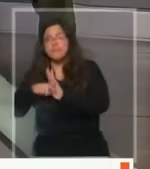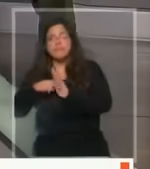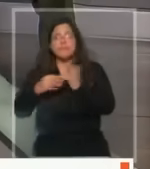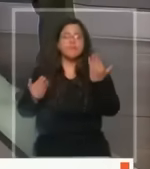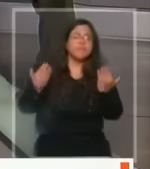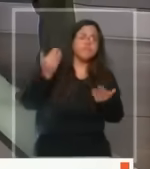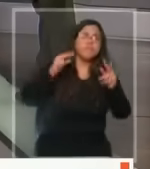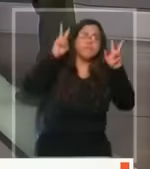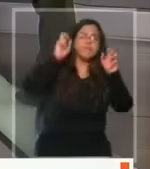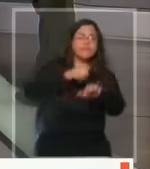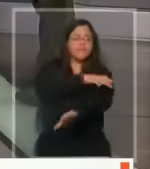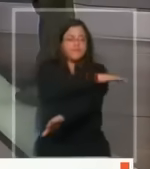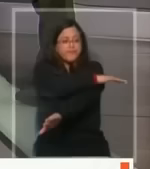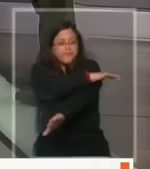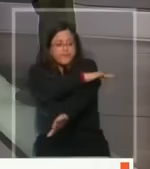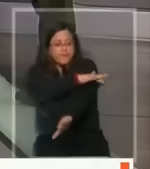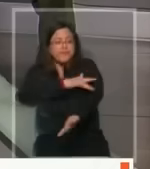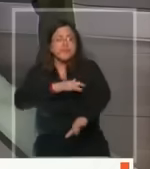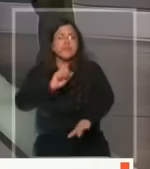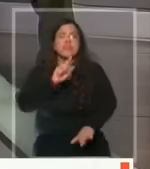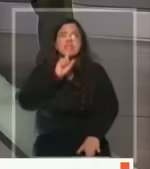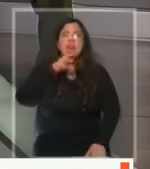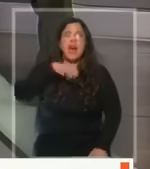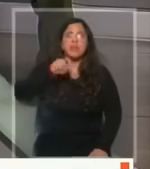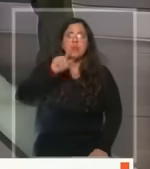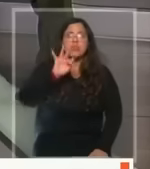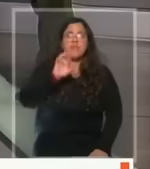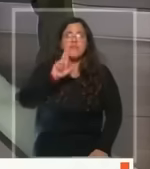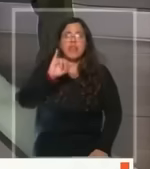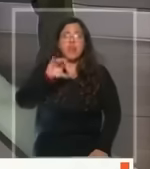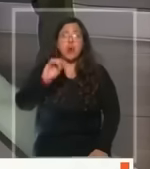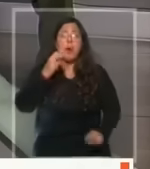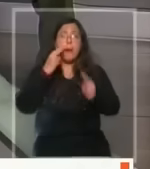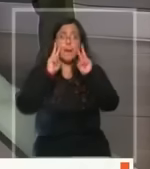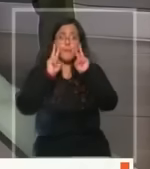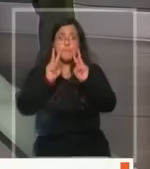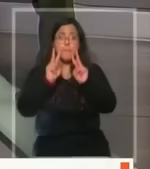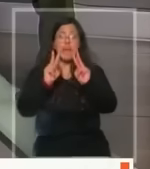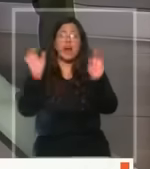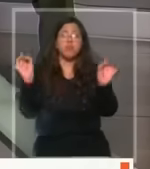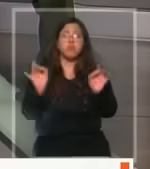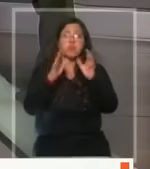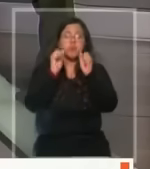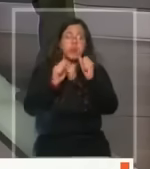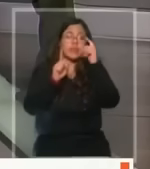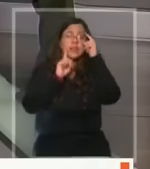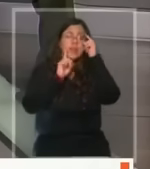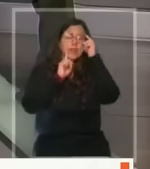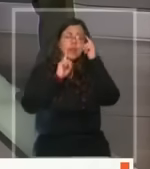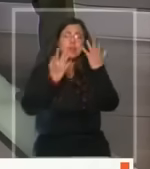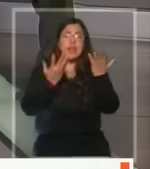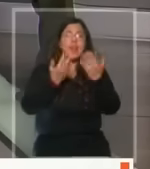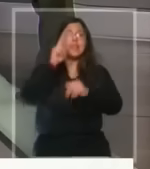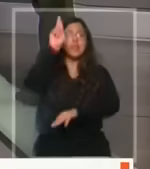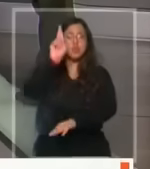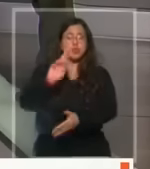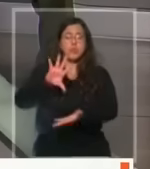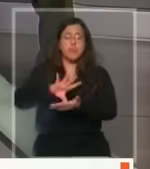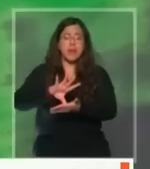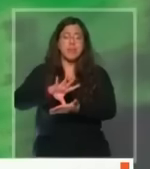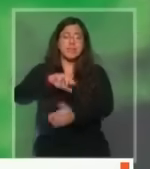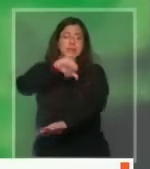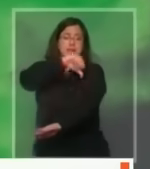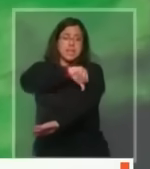este río atmosférico. Démosle play justamente a esto para ver el impacto que podría tener este río atmosférico tanto en el sur del país, en la zona